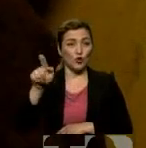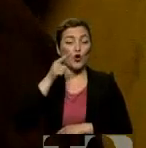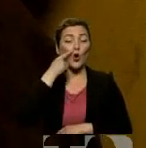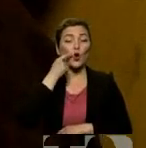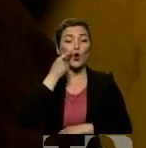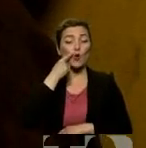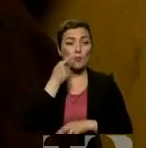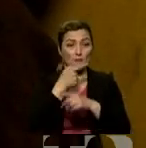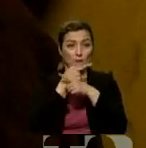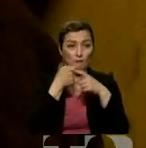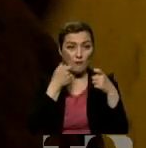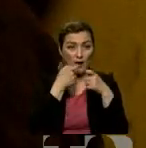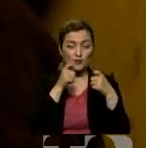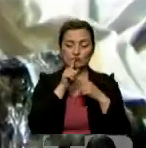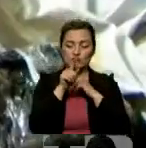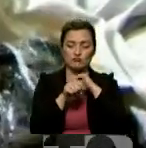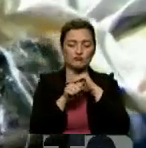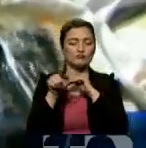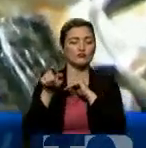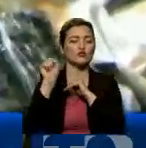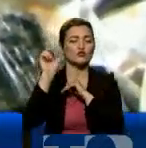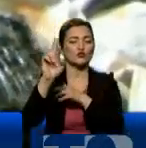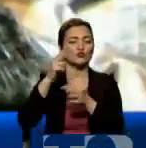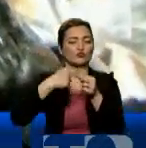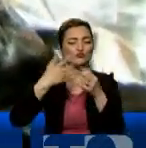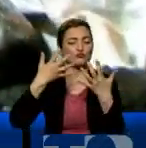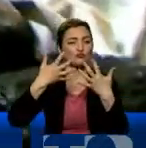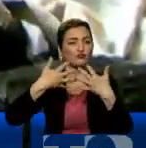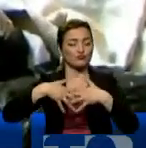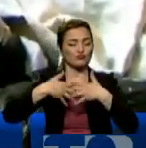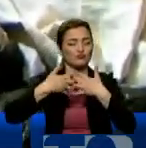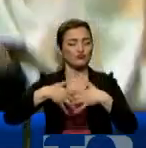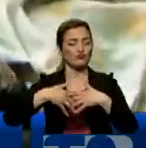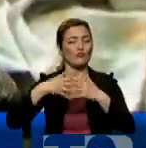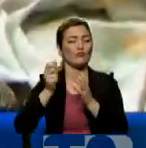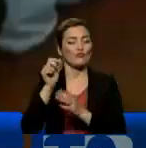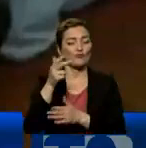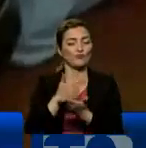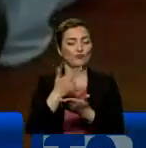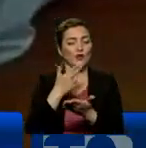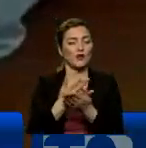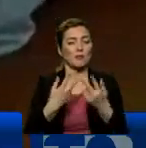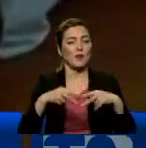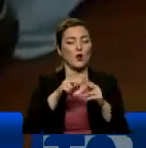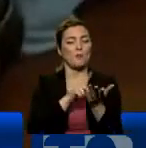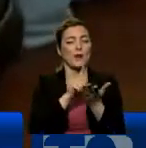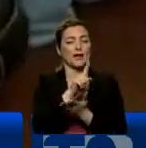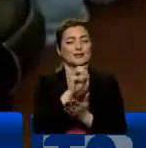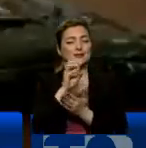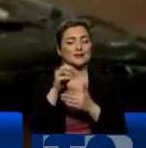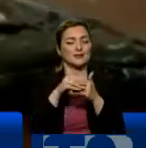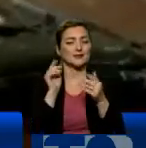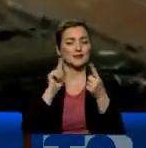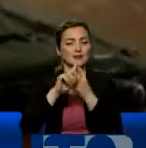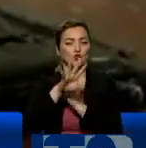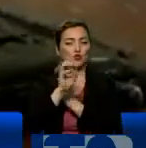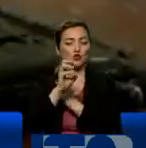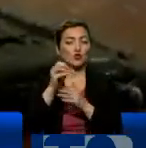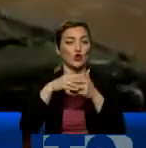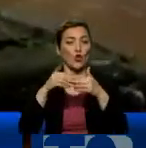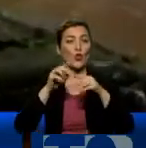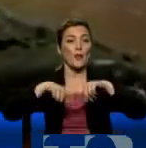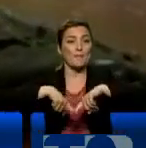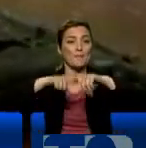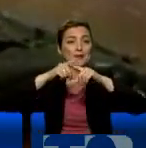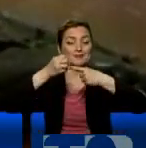negocio ilegal de armas en el sur de Quito, el valor de los artefactos van desde $100 hasta los $400, dependiendo